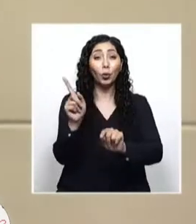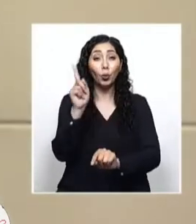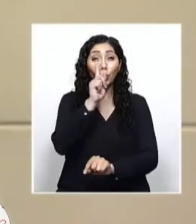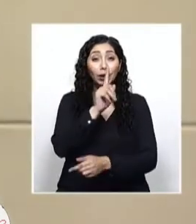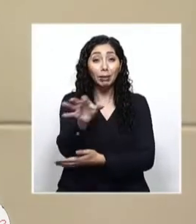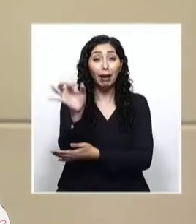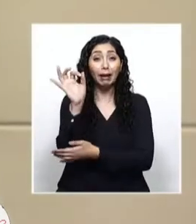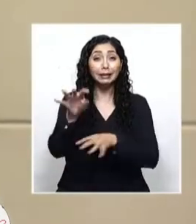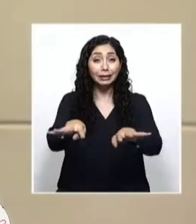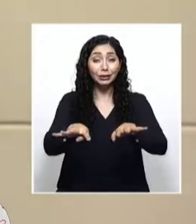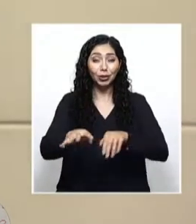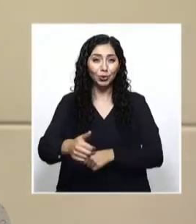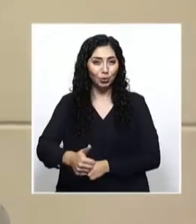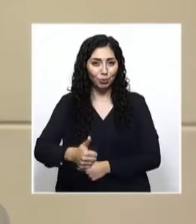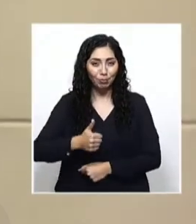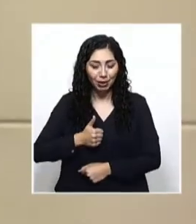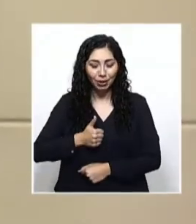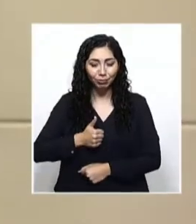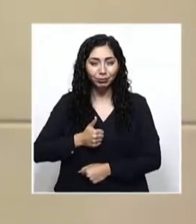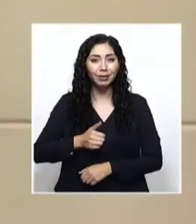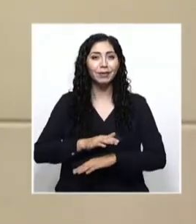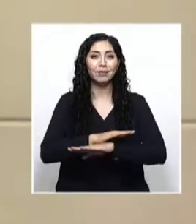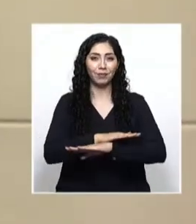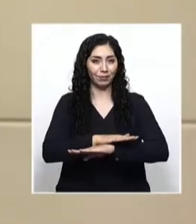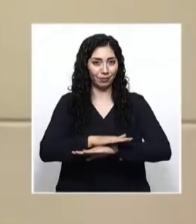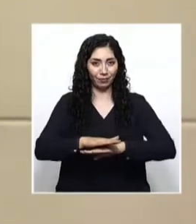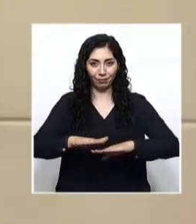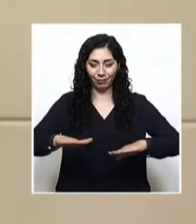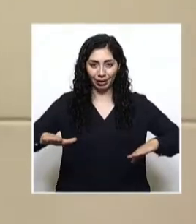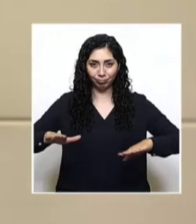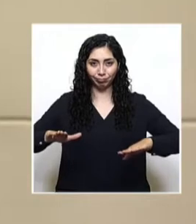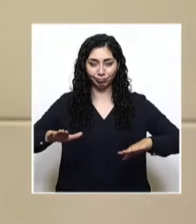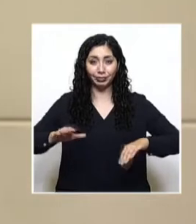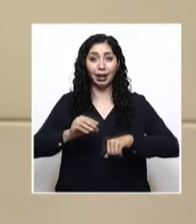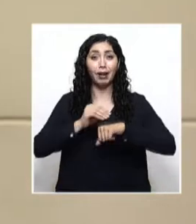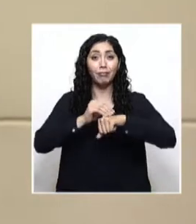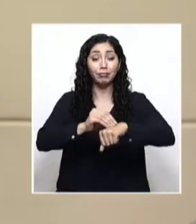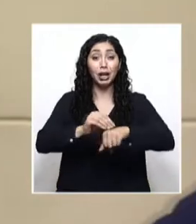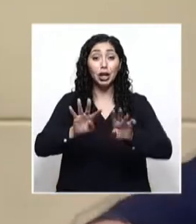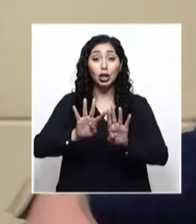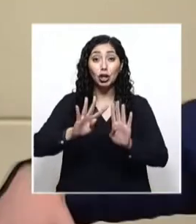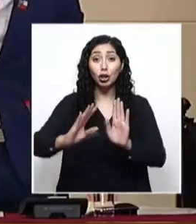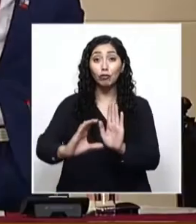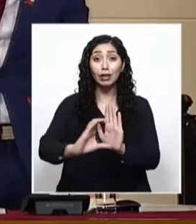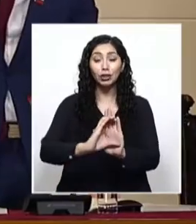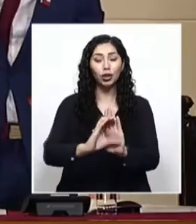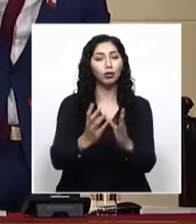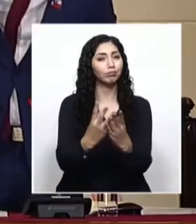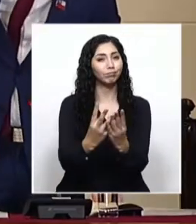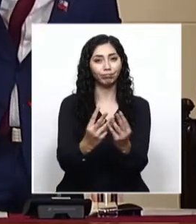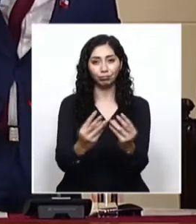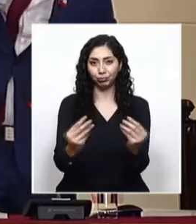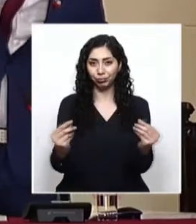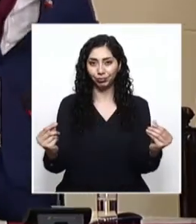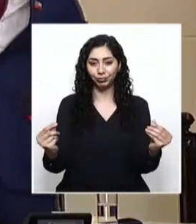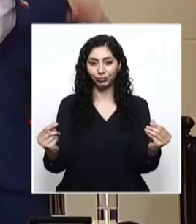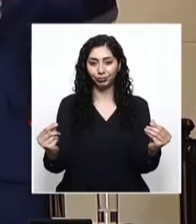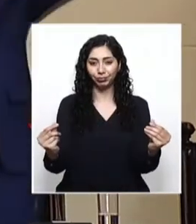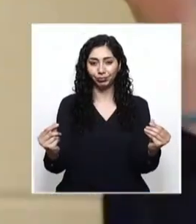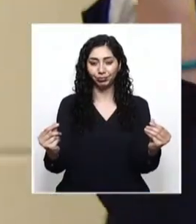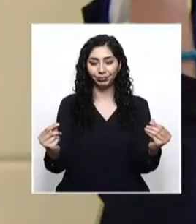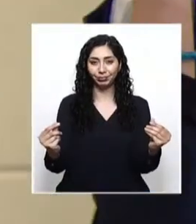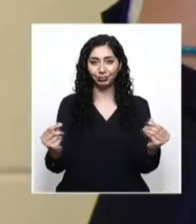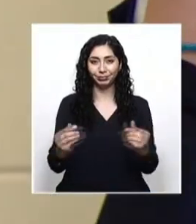se levanta y se declara disuelta la Convención Constitucional. ¡Hasta